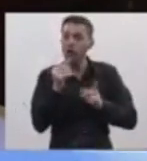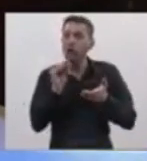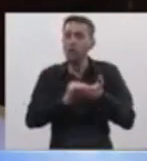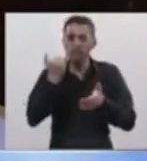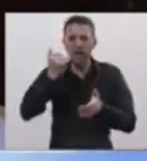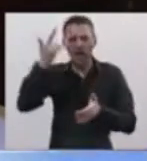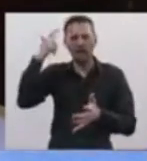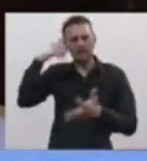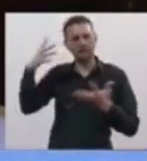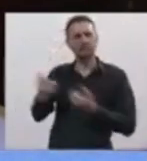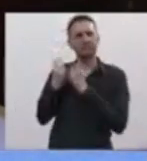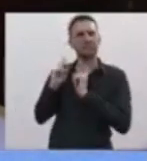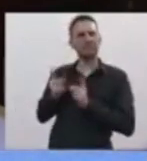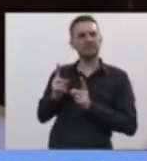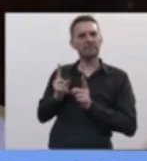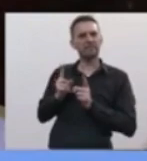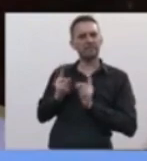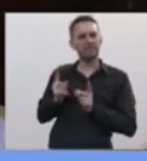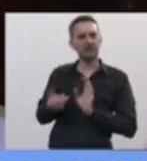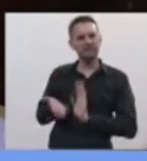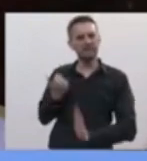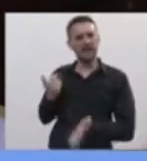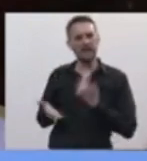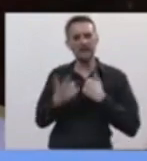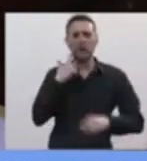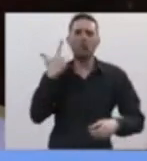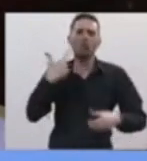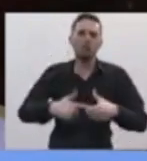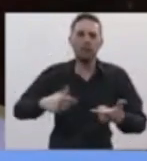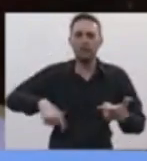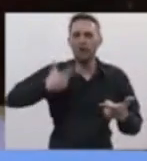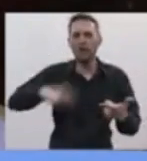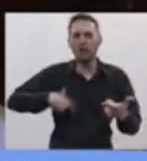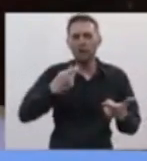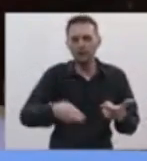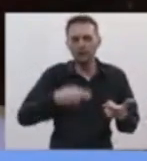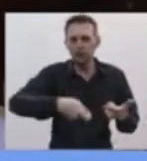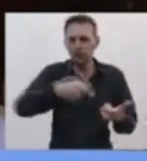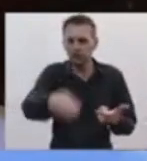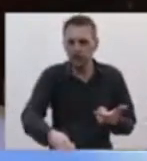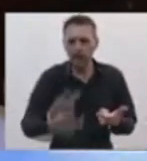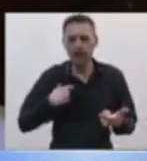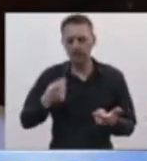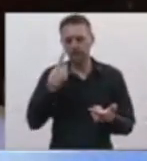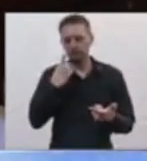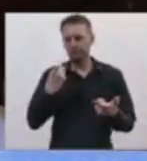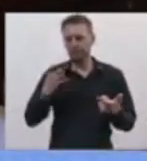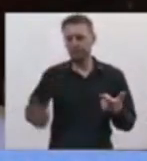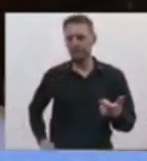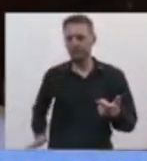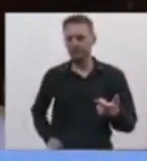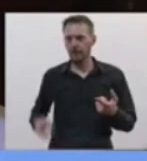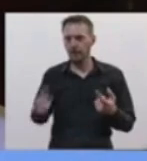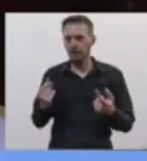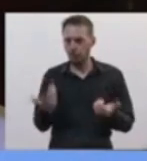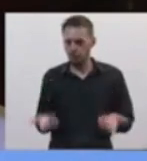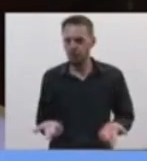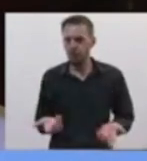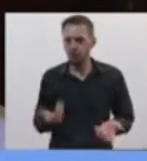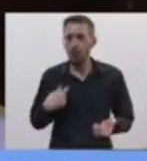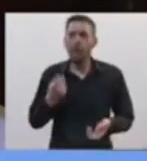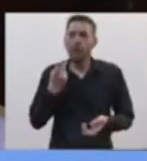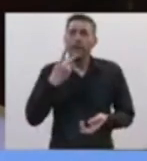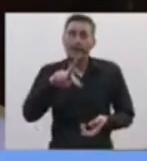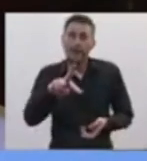acordados no los precios cuidados los combustibles las prepagas que se están sintiendo en el bolsillo con respecto al tipo de cambio la